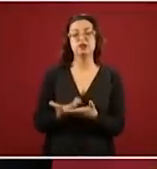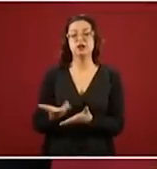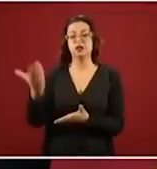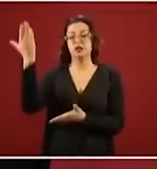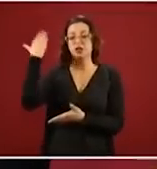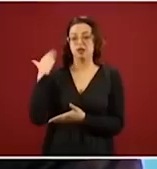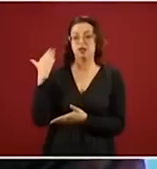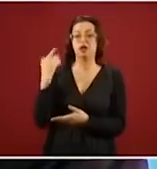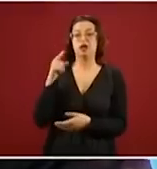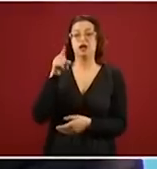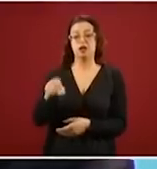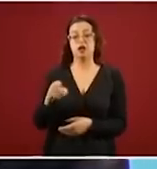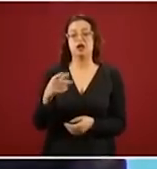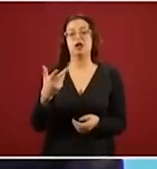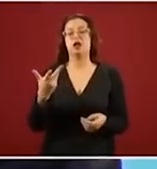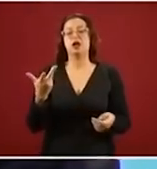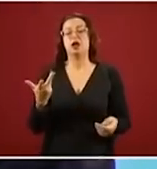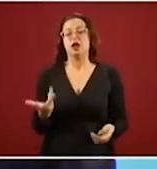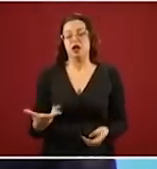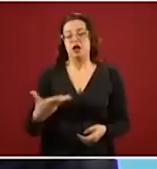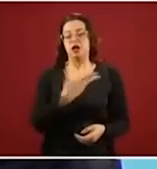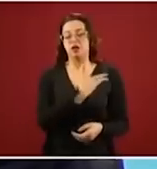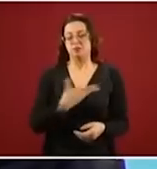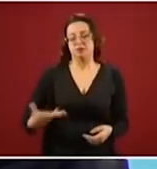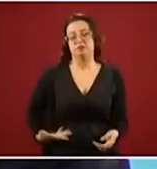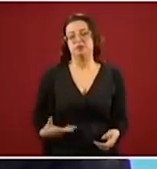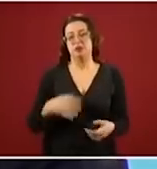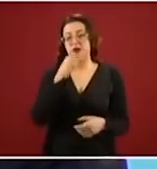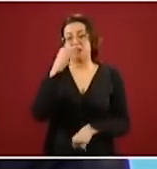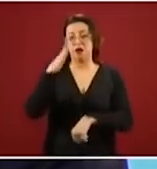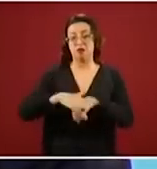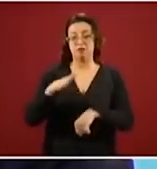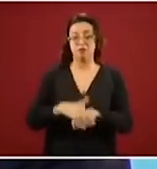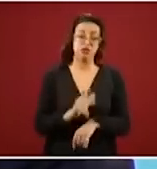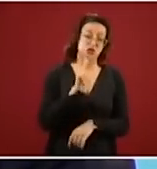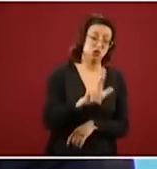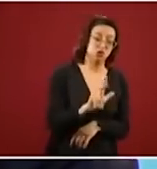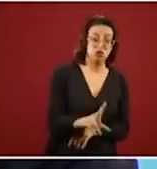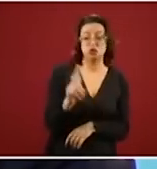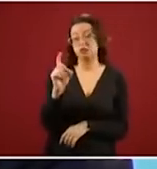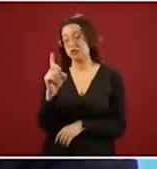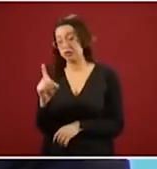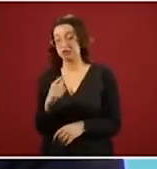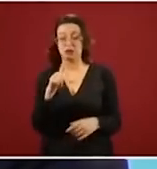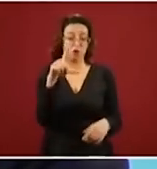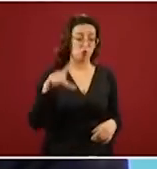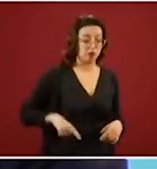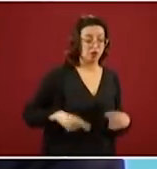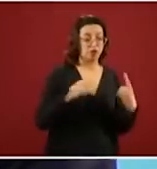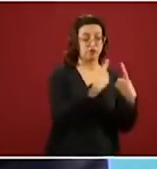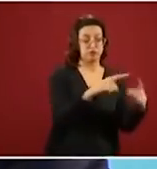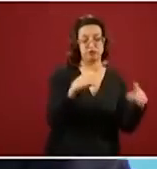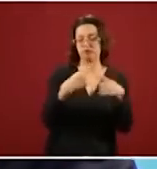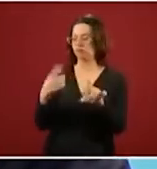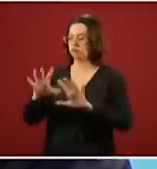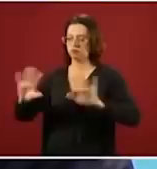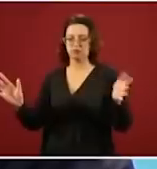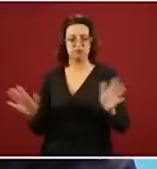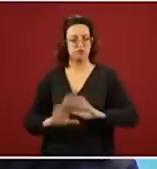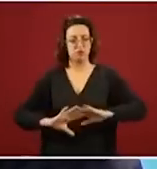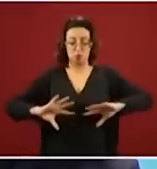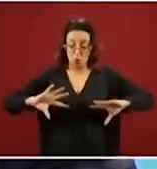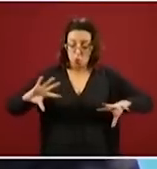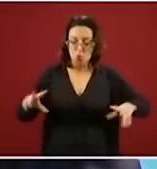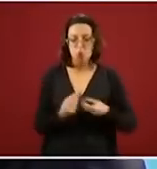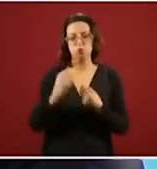18 ó 30 gobiernos federales somos un solo gobierno federal y hemos dado muestra en muchos operativos de un trabajo